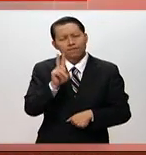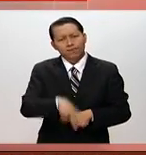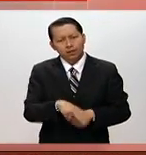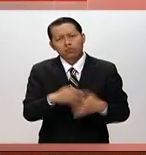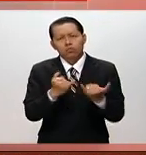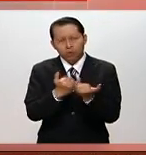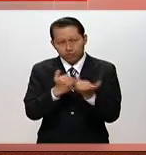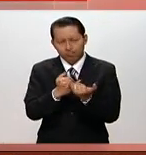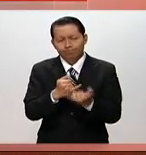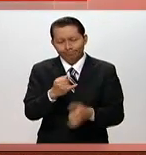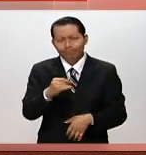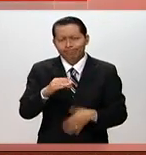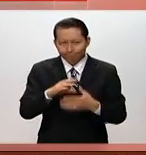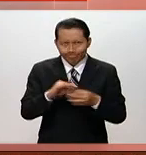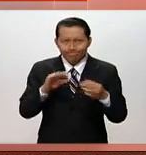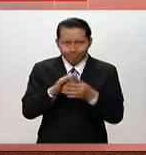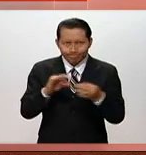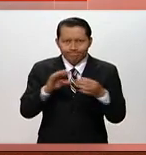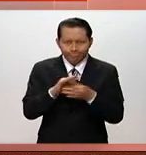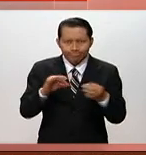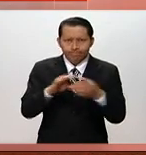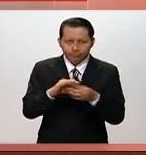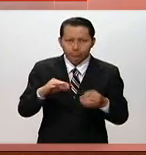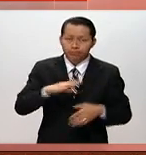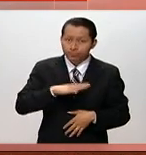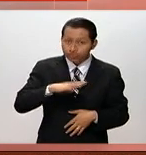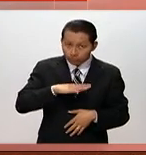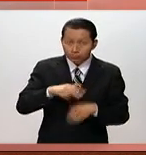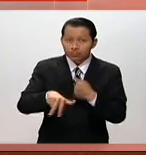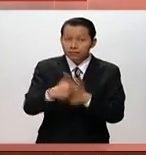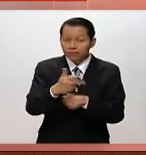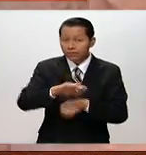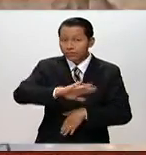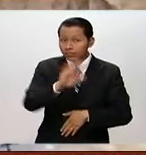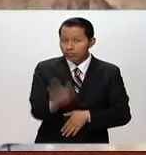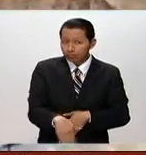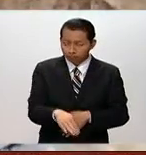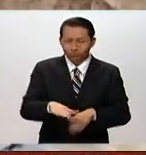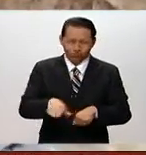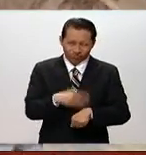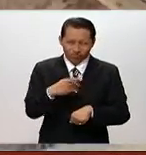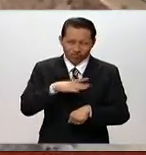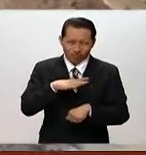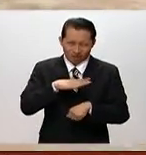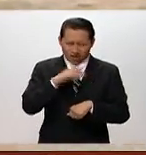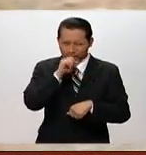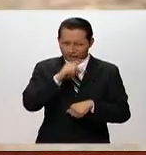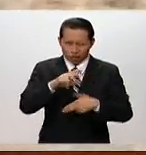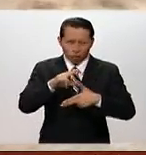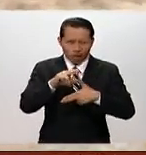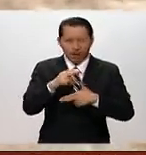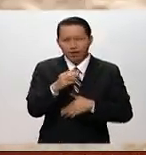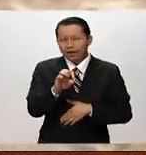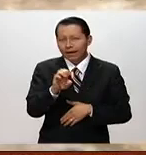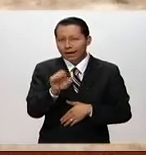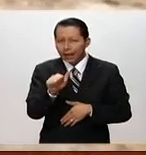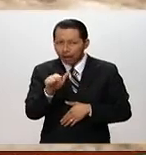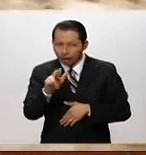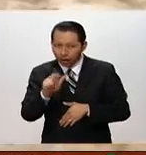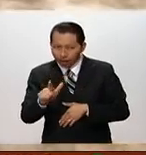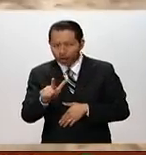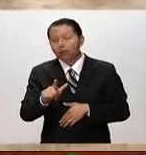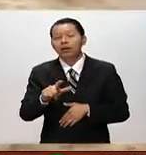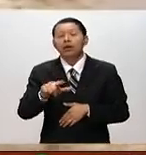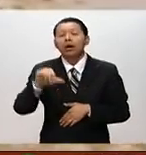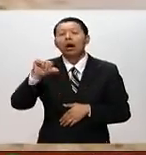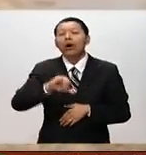estado informando, ya se definieron, fueron 13 los muertos que se dio a consecuencia del paso del huracán Her. Así, en este